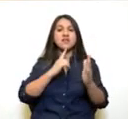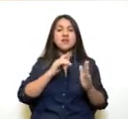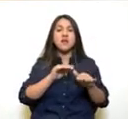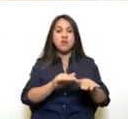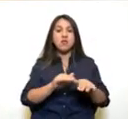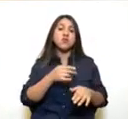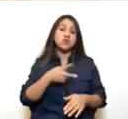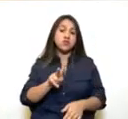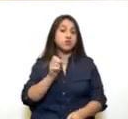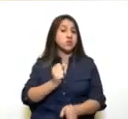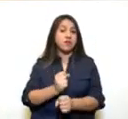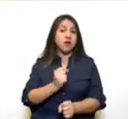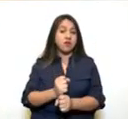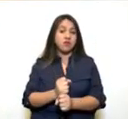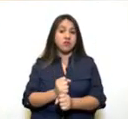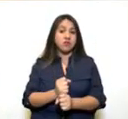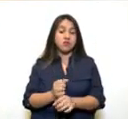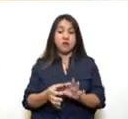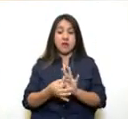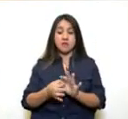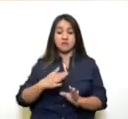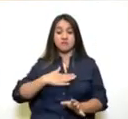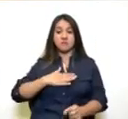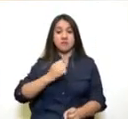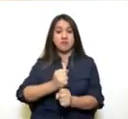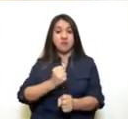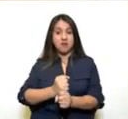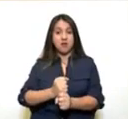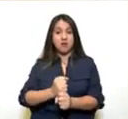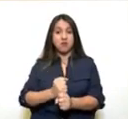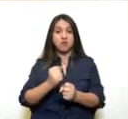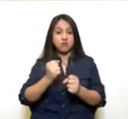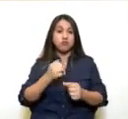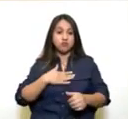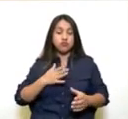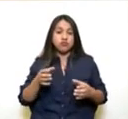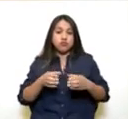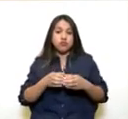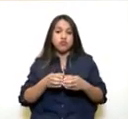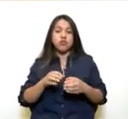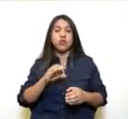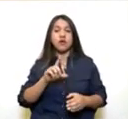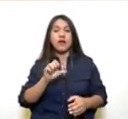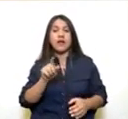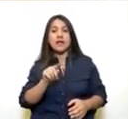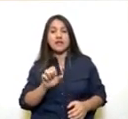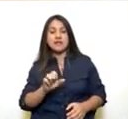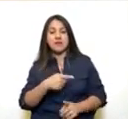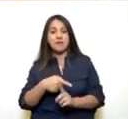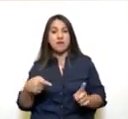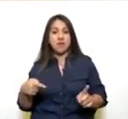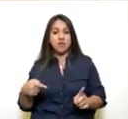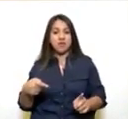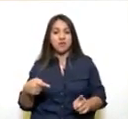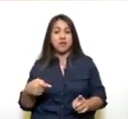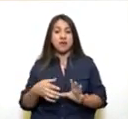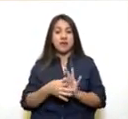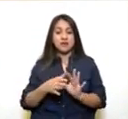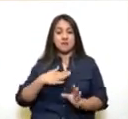trabajo con su trabajo su buen trabajo su buena remuneración